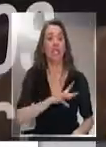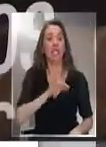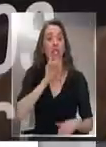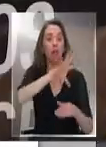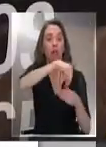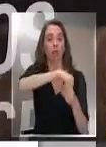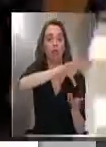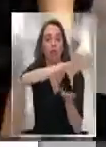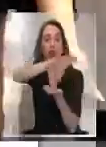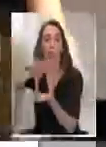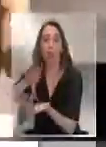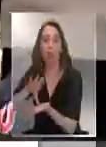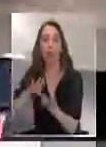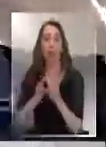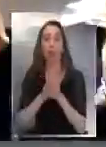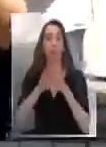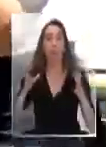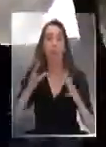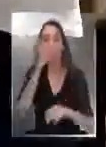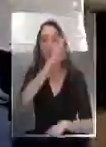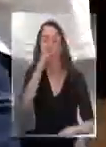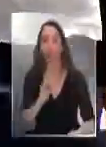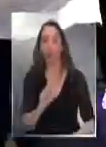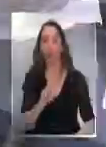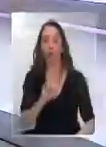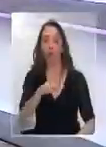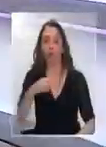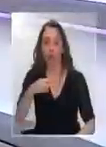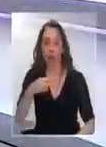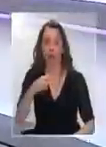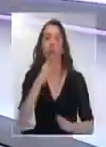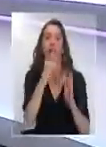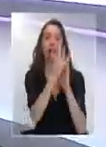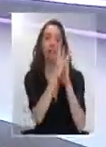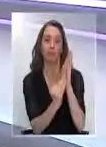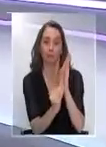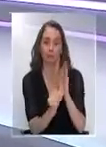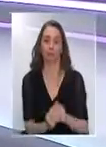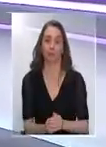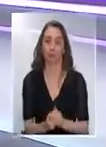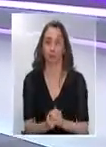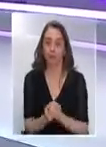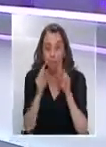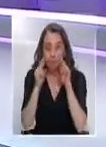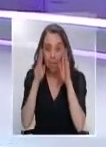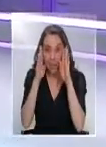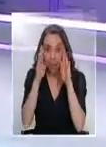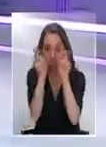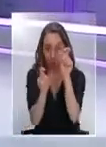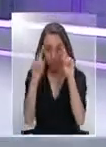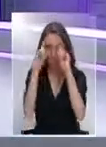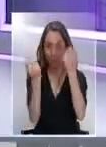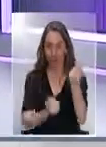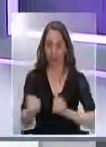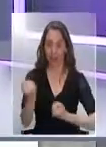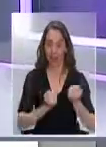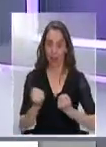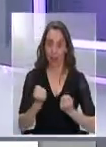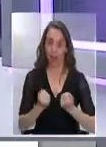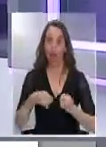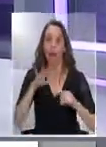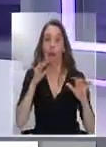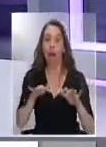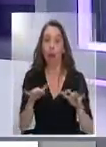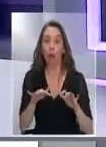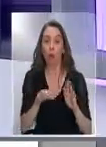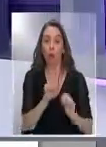VIH más aumentado en los últimos años. Bien, mucha atención a los automovilistas. Una de las aplicaciones más usadas